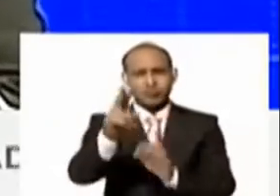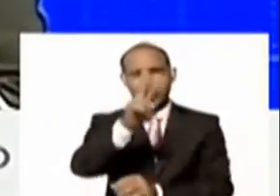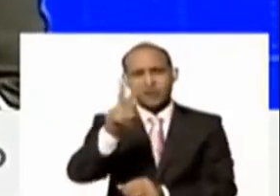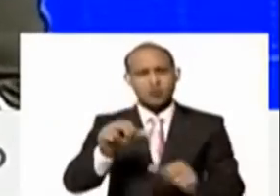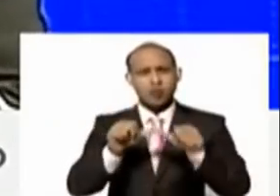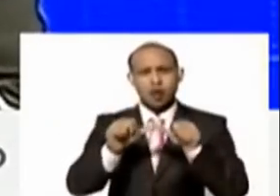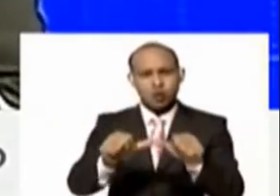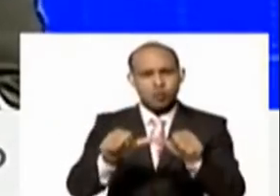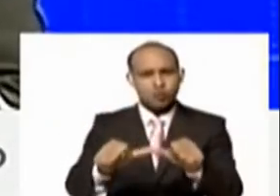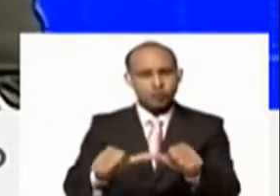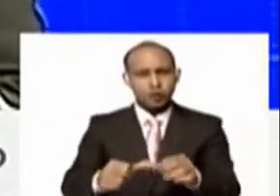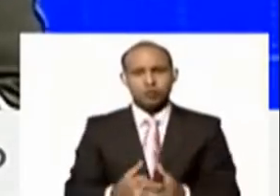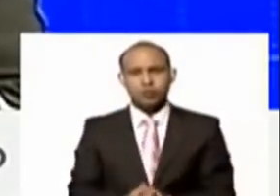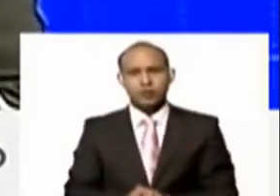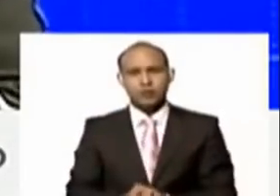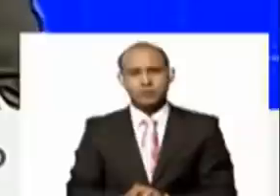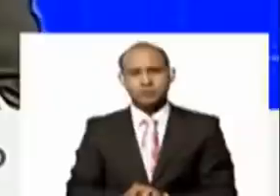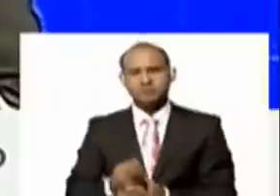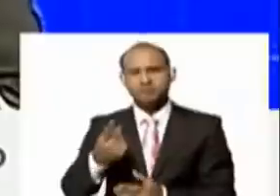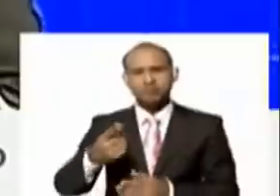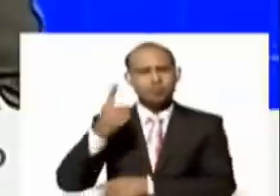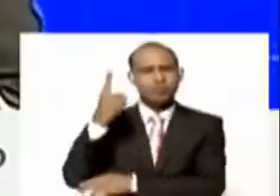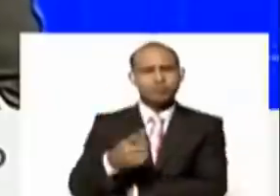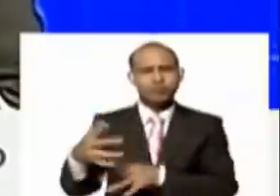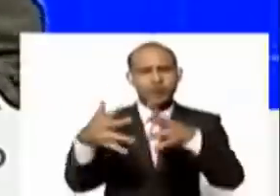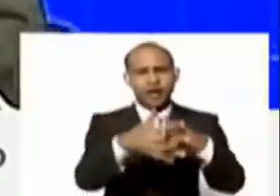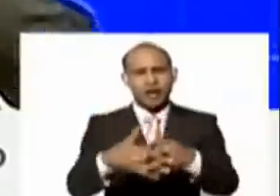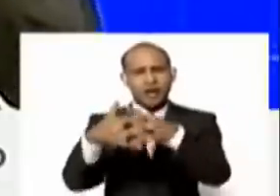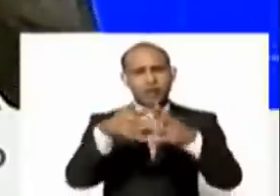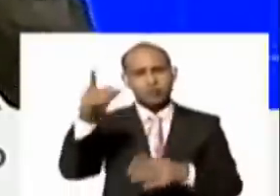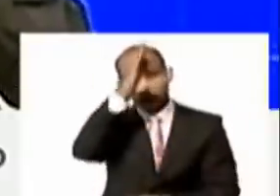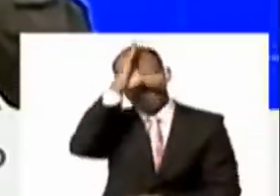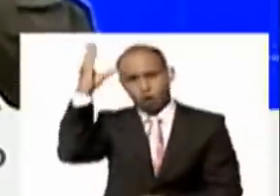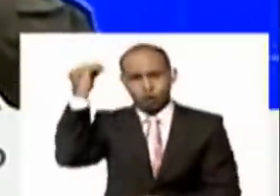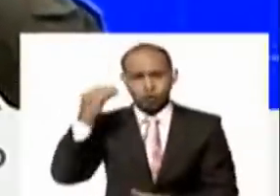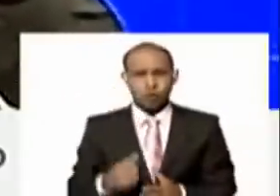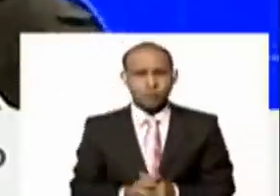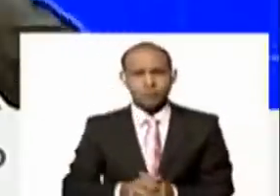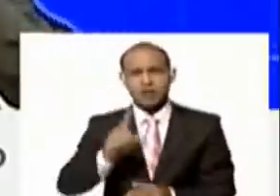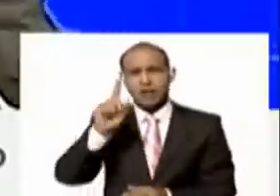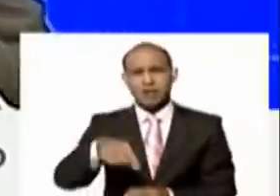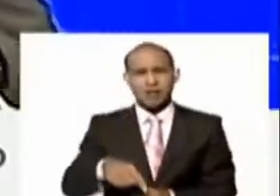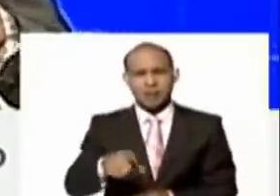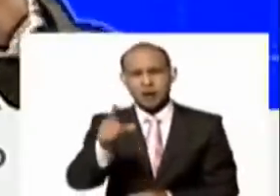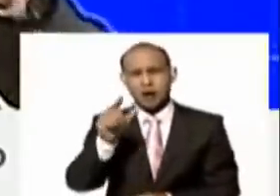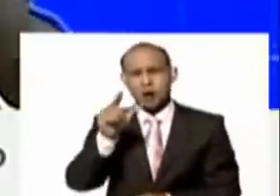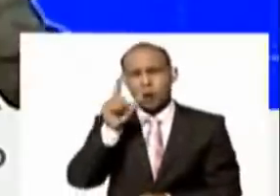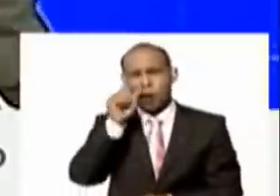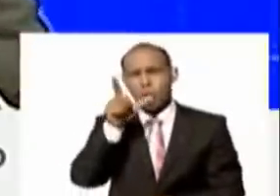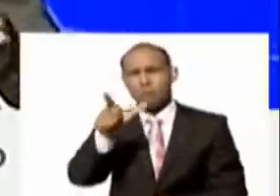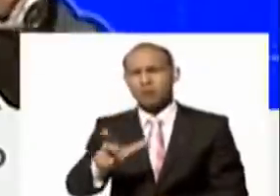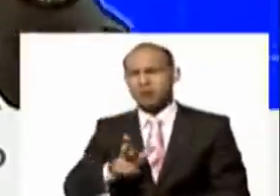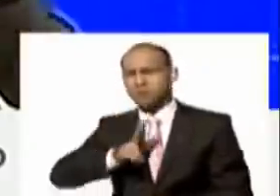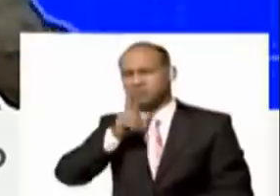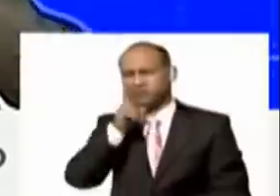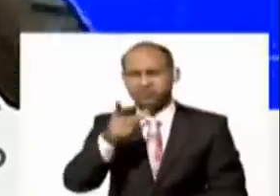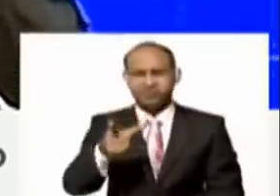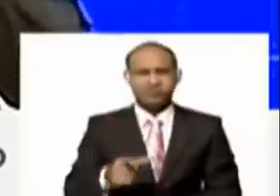Venezuela se mantuvo por orden de la Casa Blanca de Donald Trump y por orden de ese energúmeno